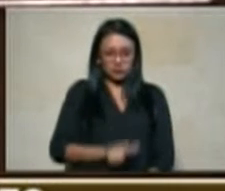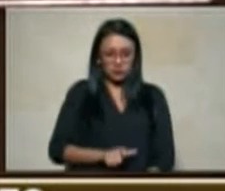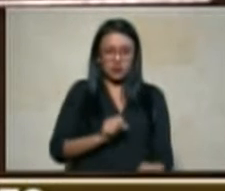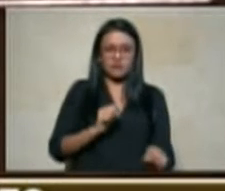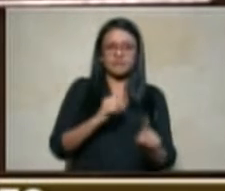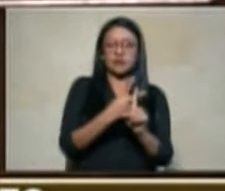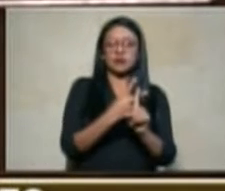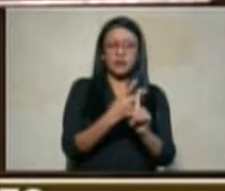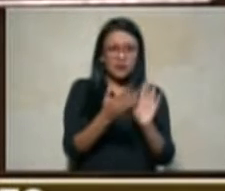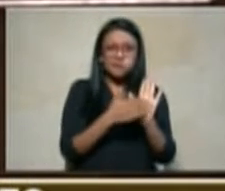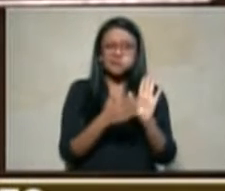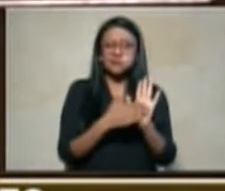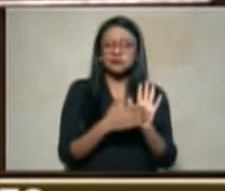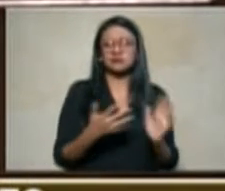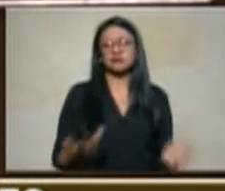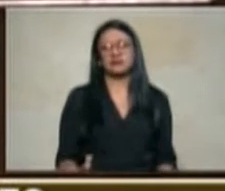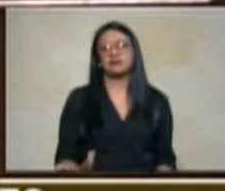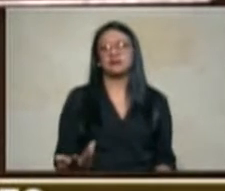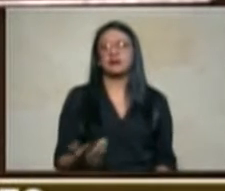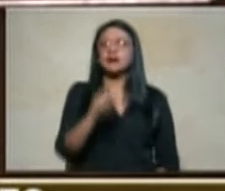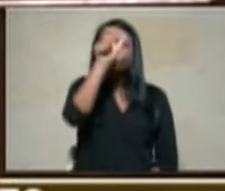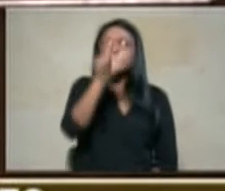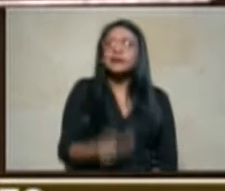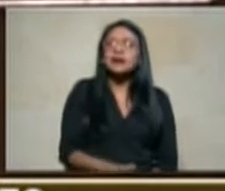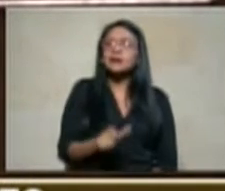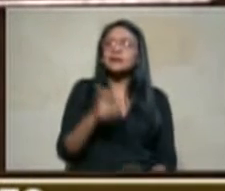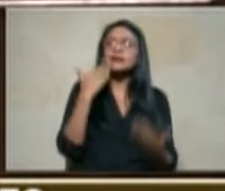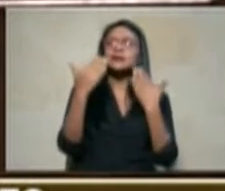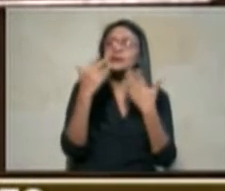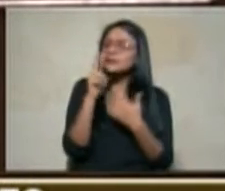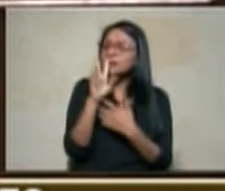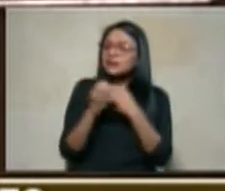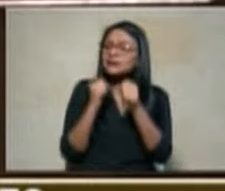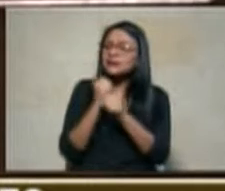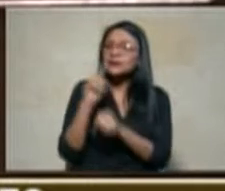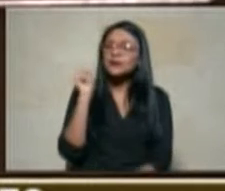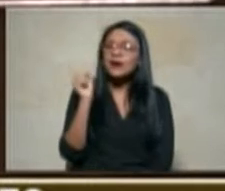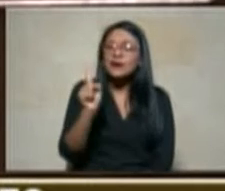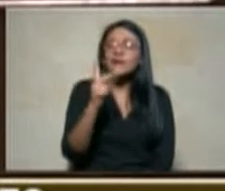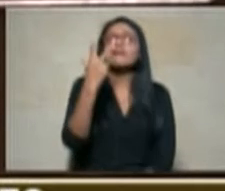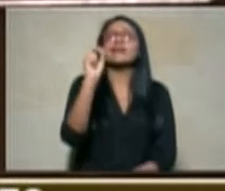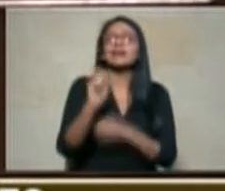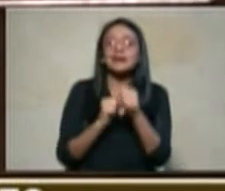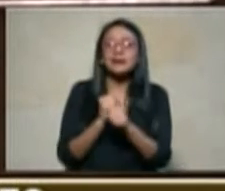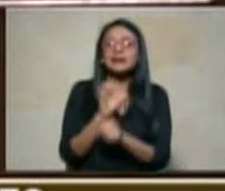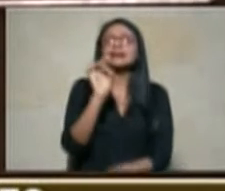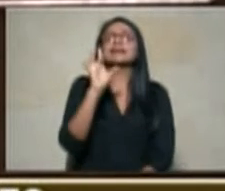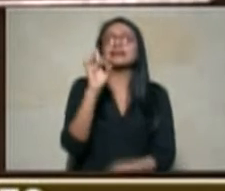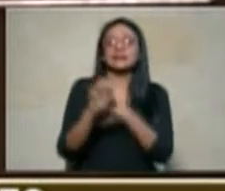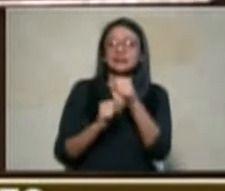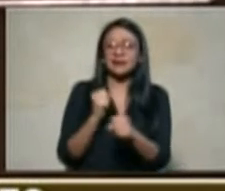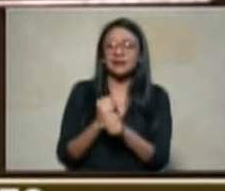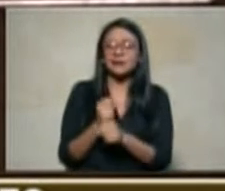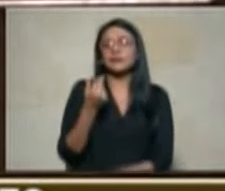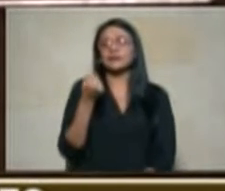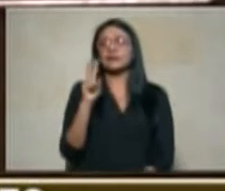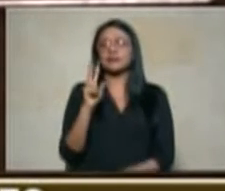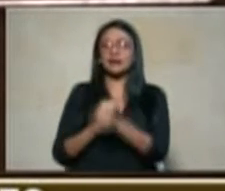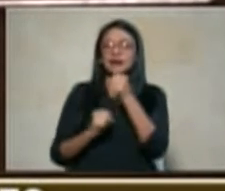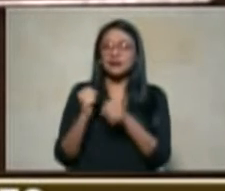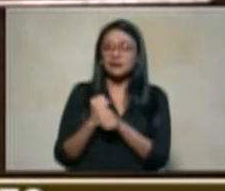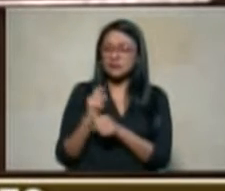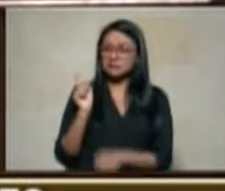compénselo. Pero no desarraigue campesinos que llevan 25 años, 20 años, 15 años, 12 años,